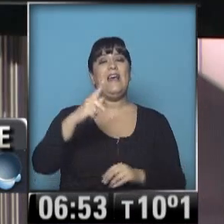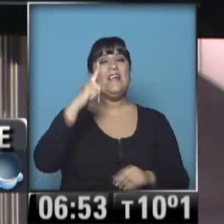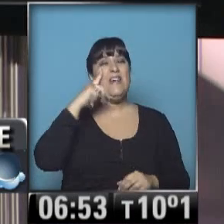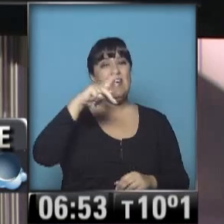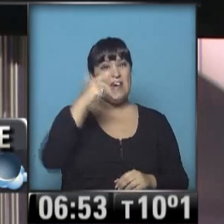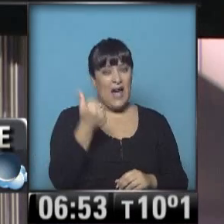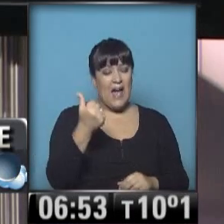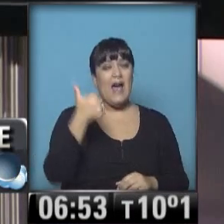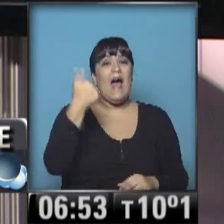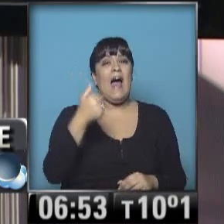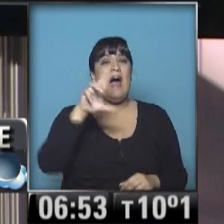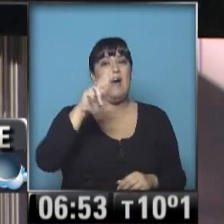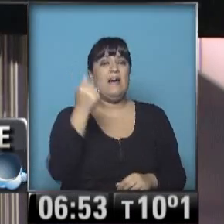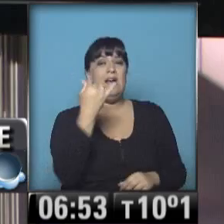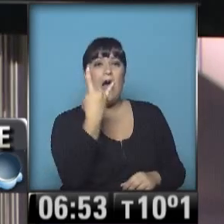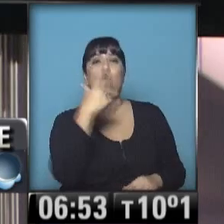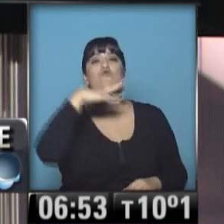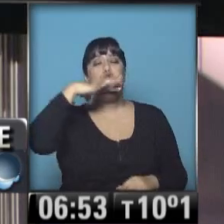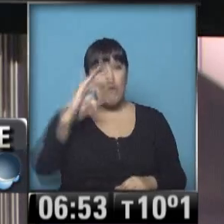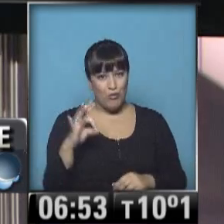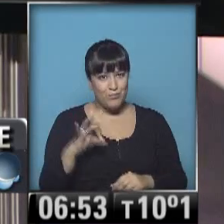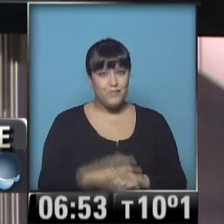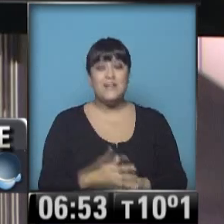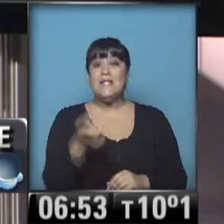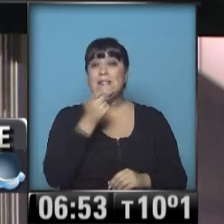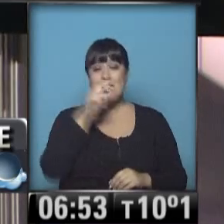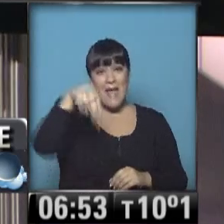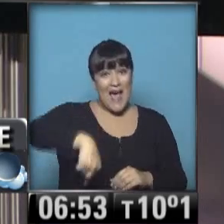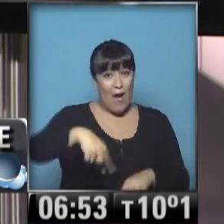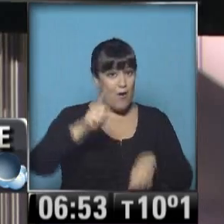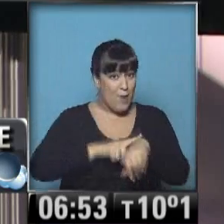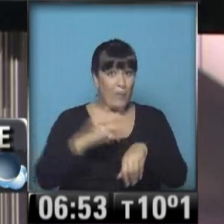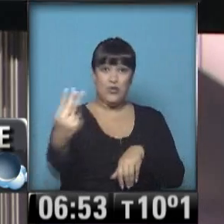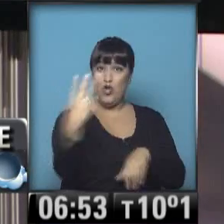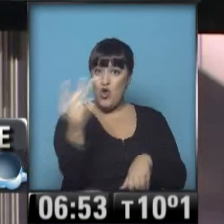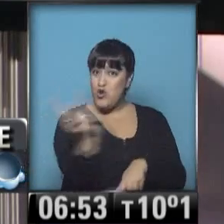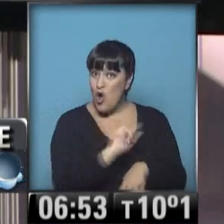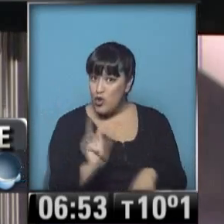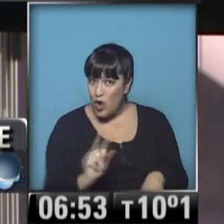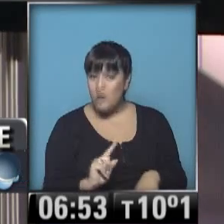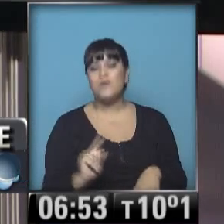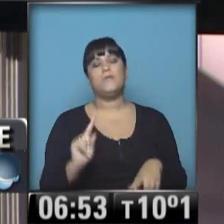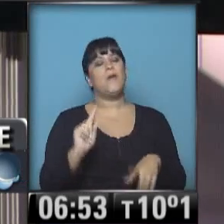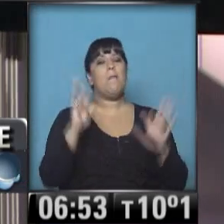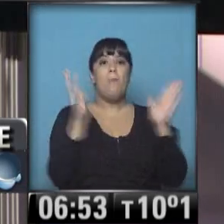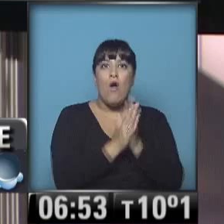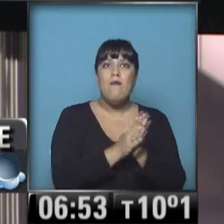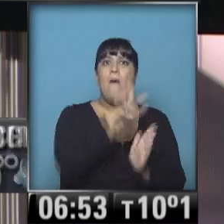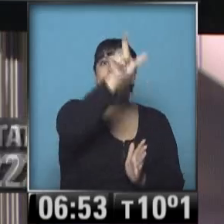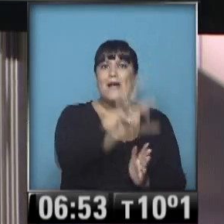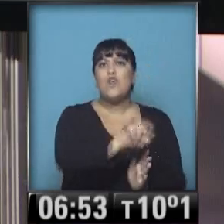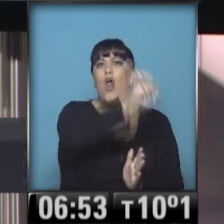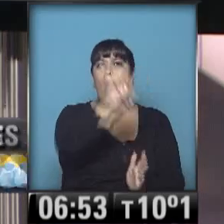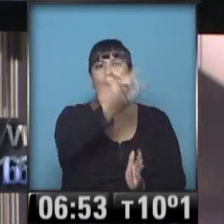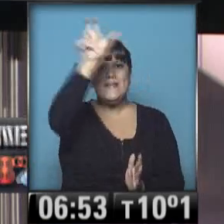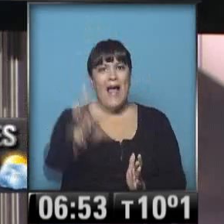Araujo. Kika Araujo. Si no nos estás viendo hoy por casualidad, que alguien te lo cuente, que